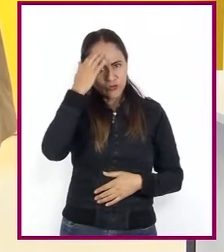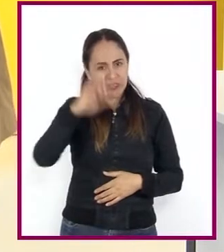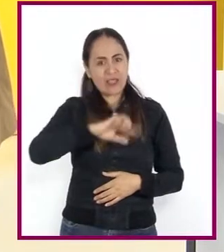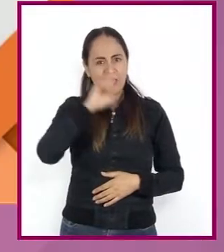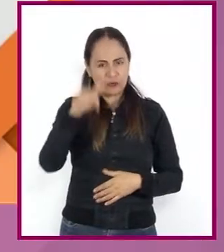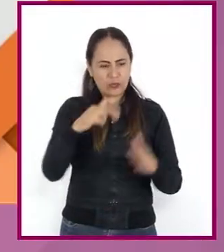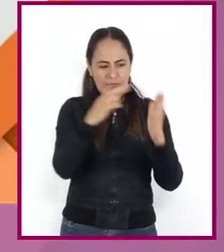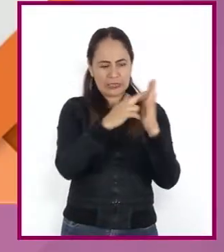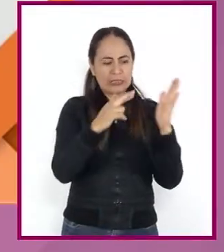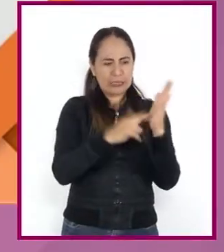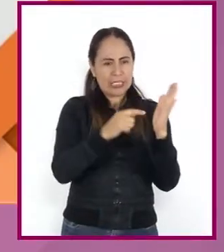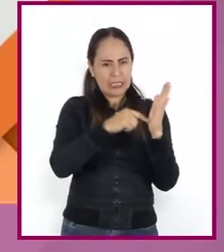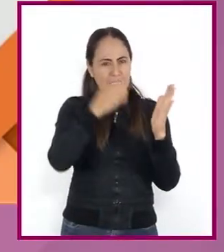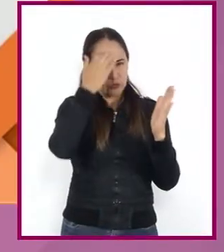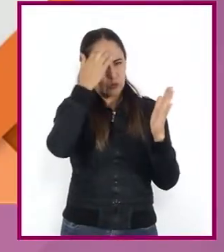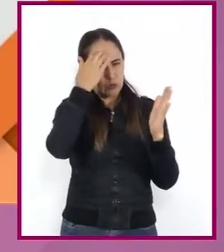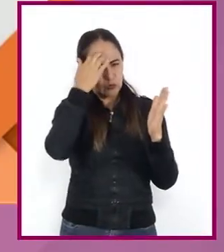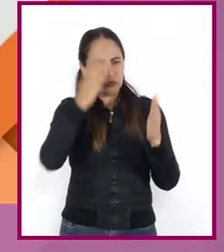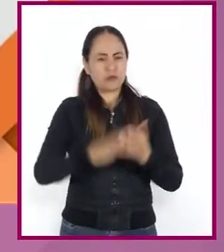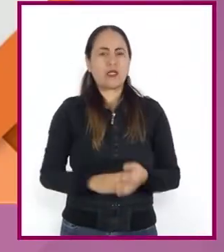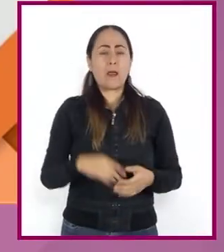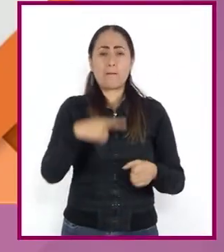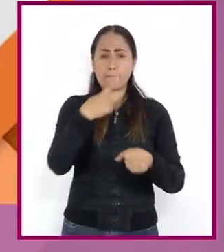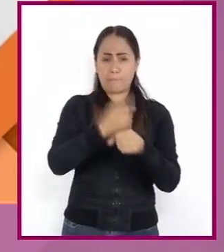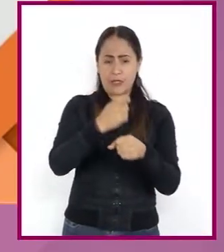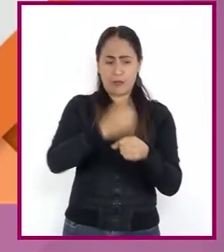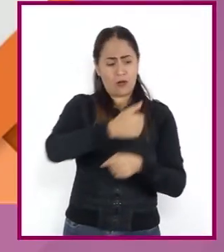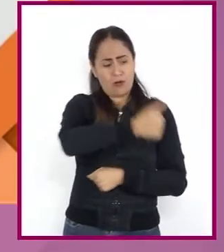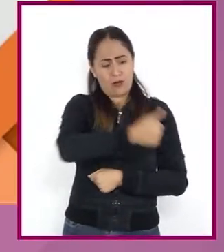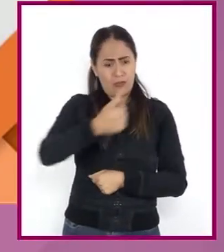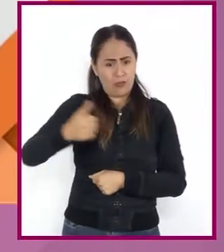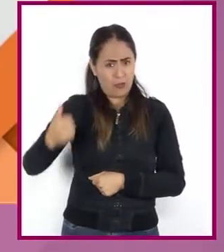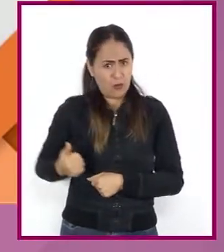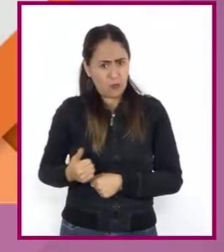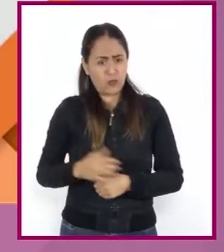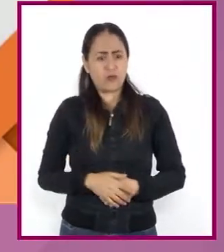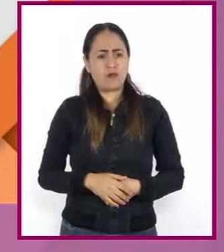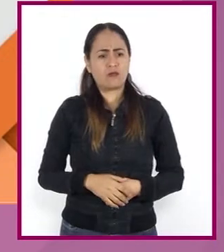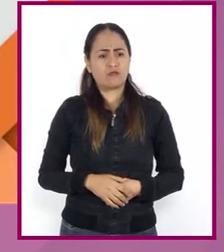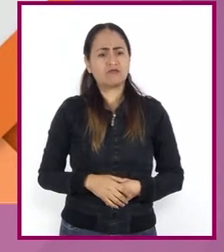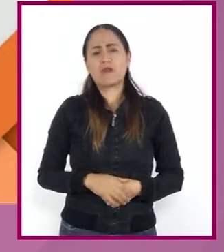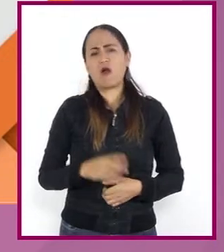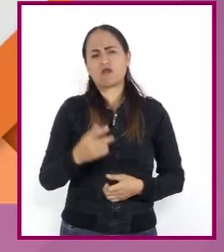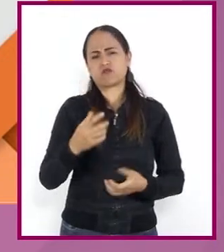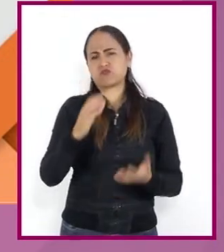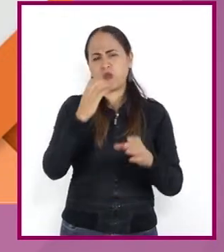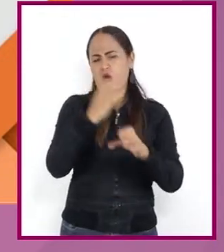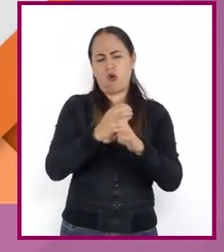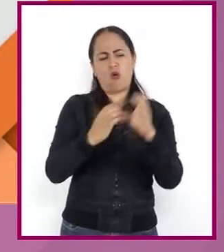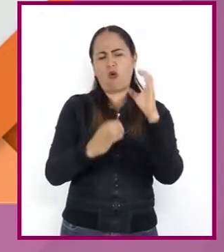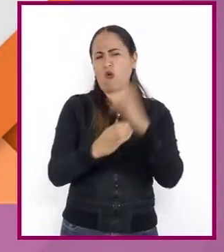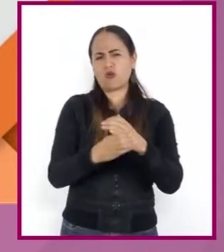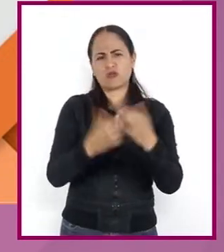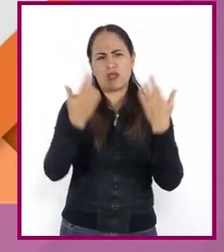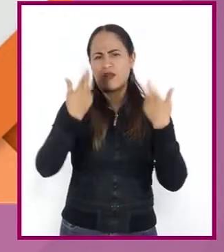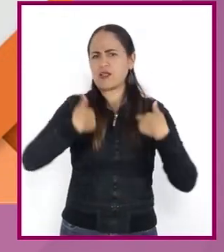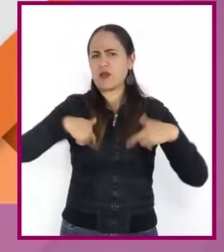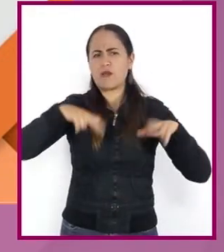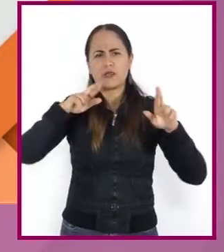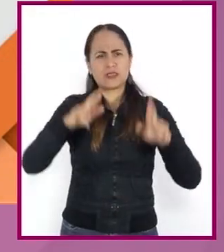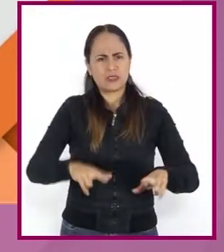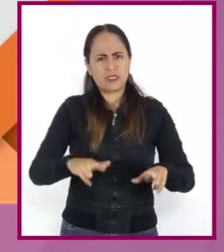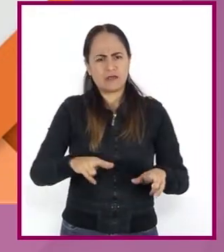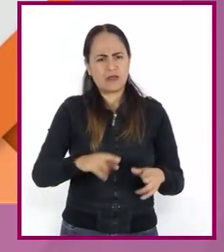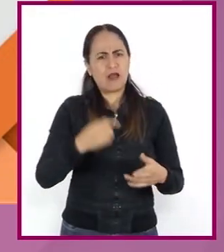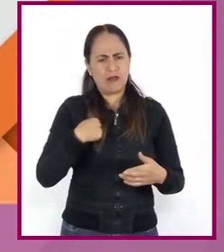reglas del juego. Primero, cada uno de ustedes seleccione un objeto que represente su posición en